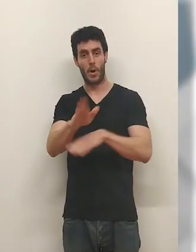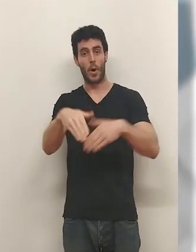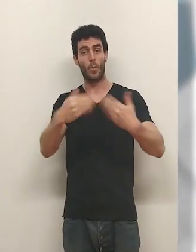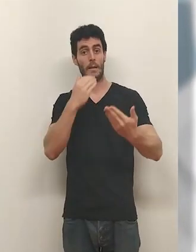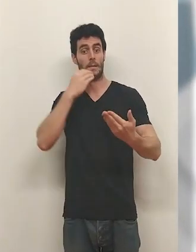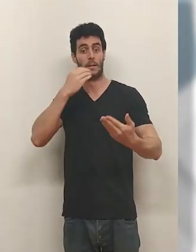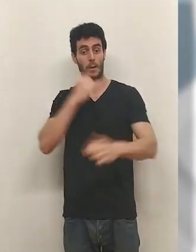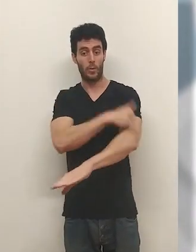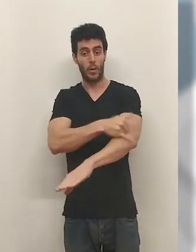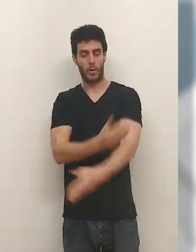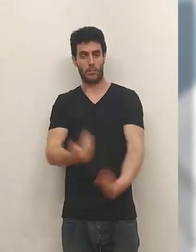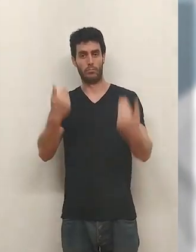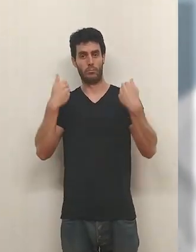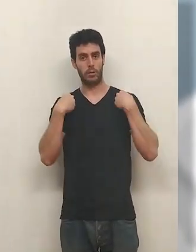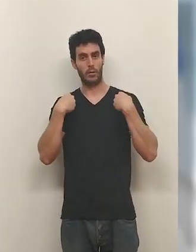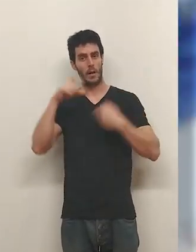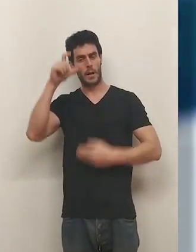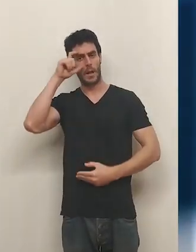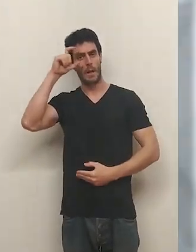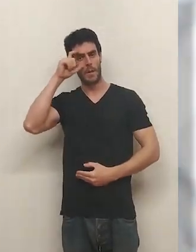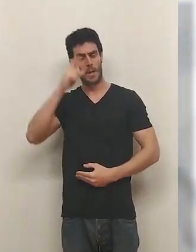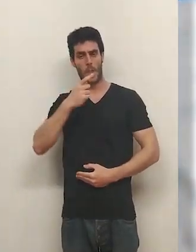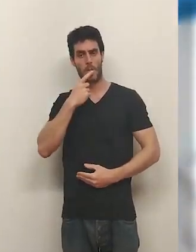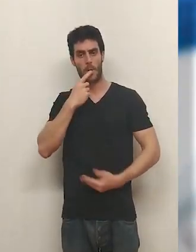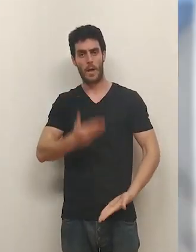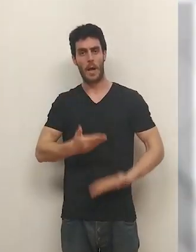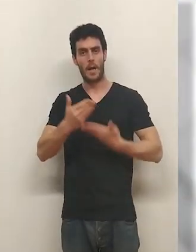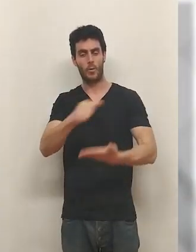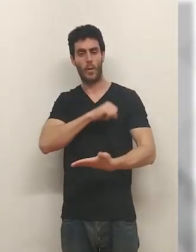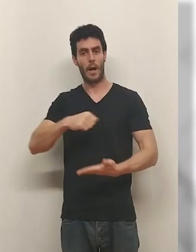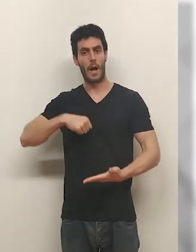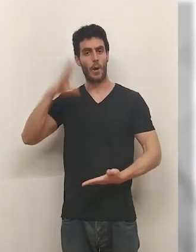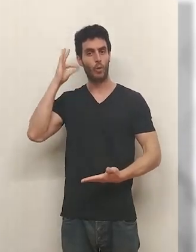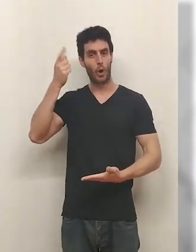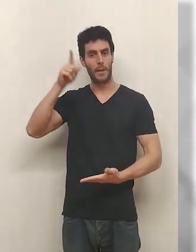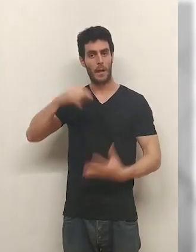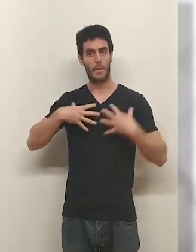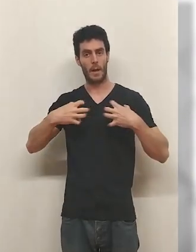en marcha en caso de llegar al gobierno, Capellán ha destacado las ayudas a las autónomas y a las ganaderas.